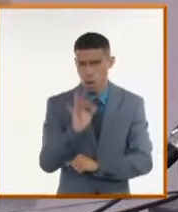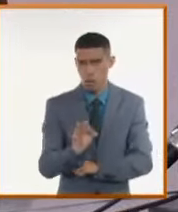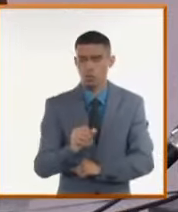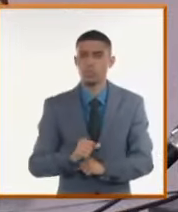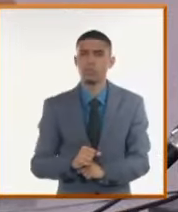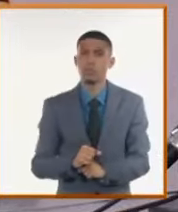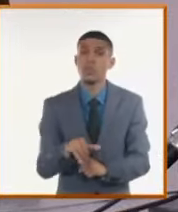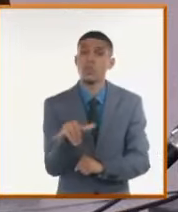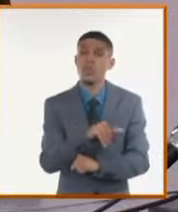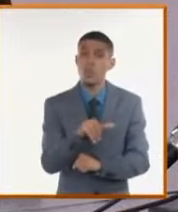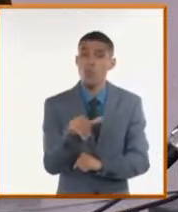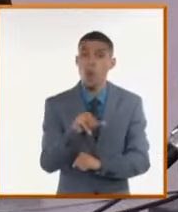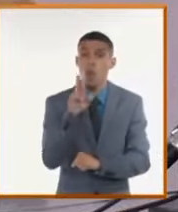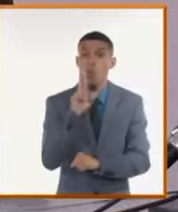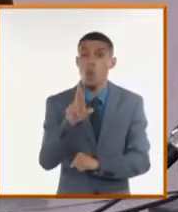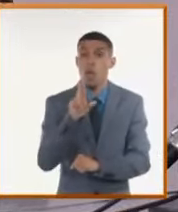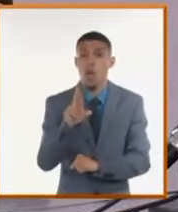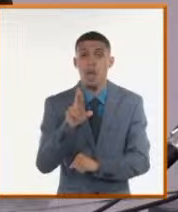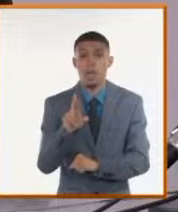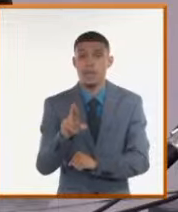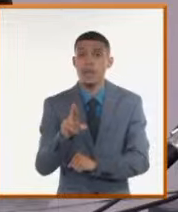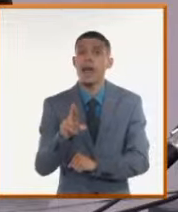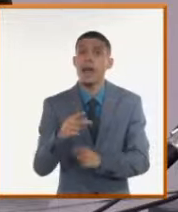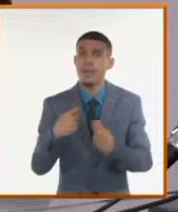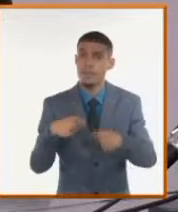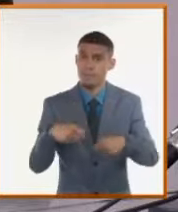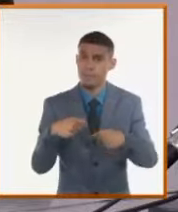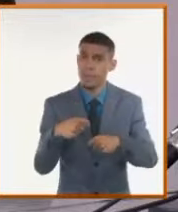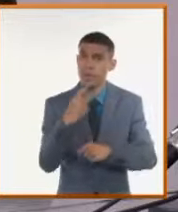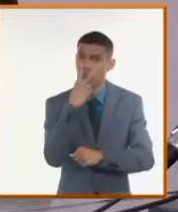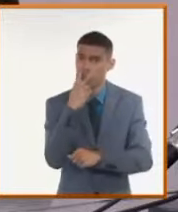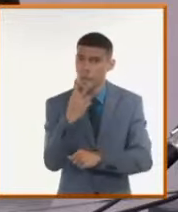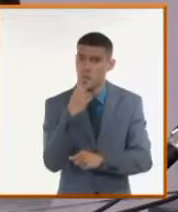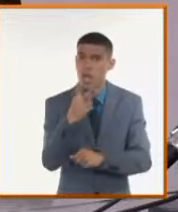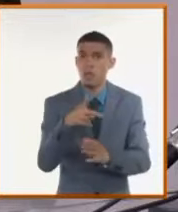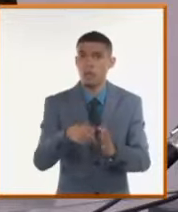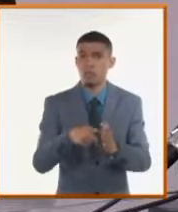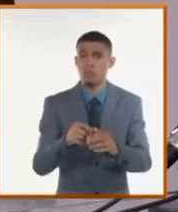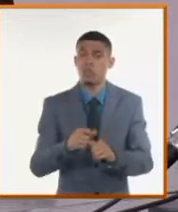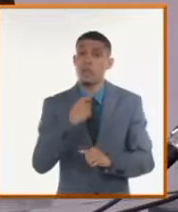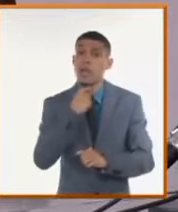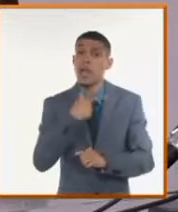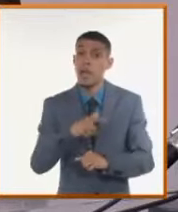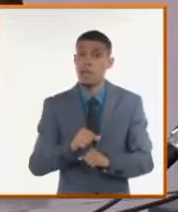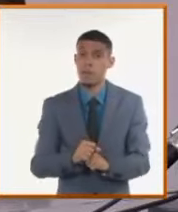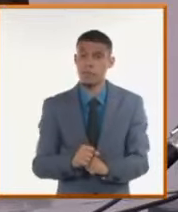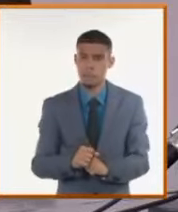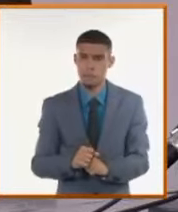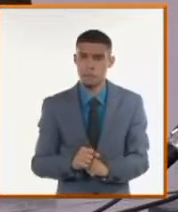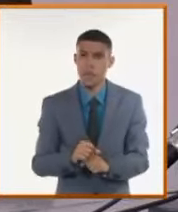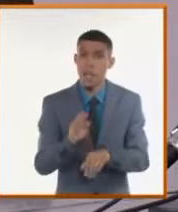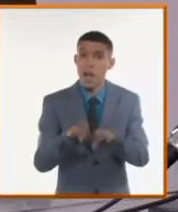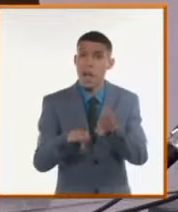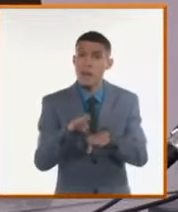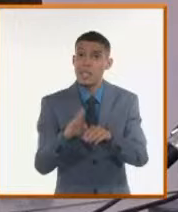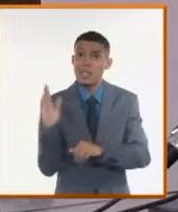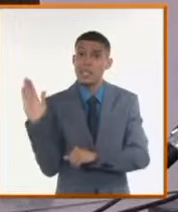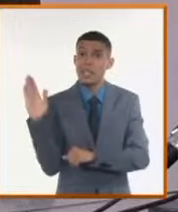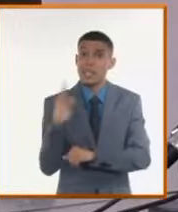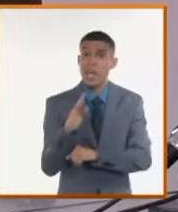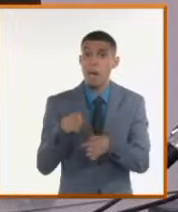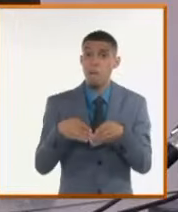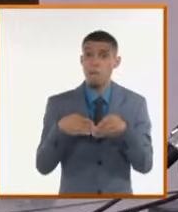y también las urgencias que tiene que atender el sistema ferroviario porque cuando se habla a veces de que llega a un